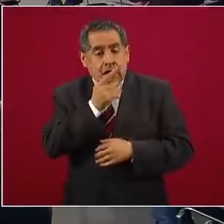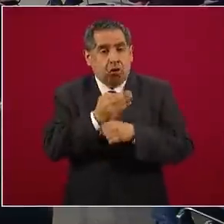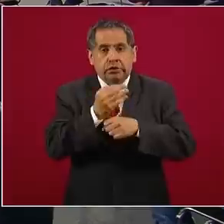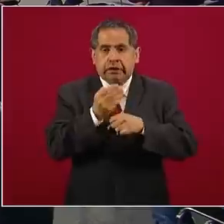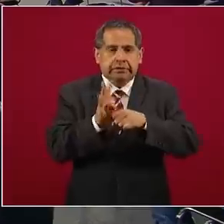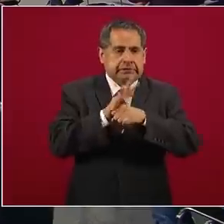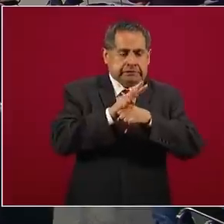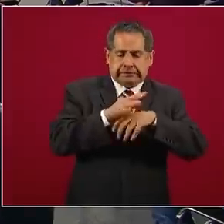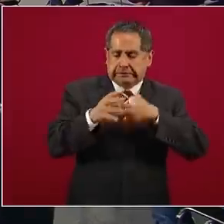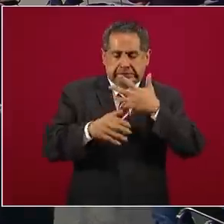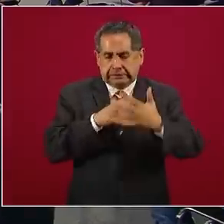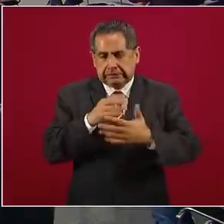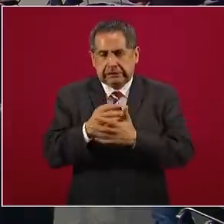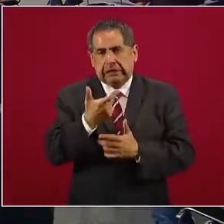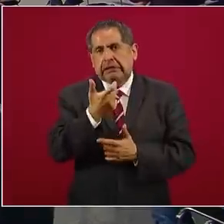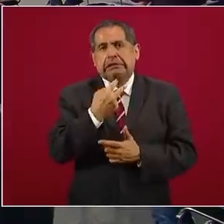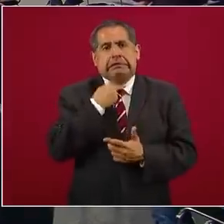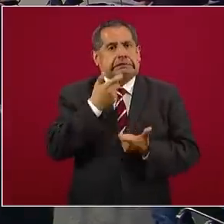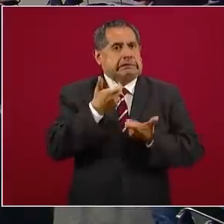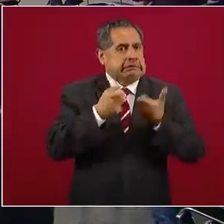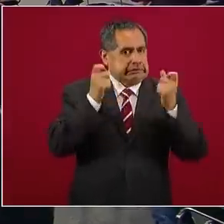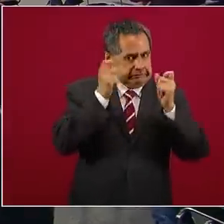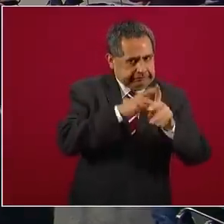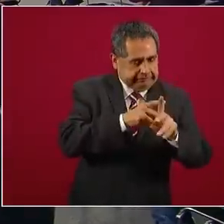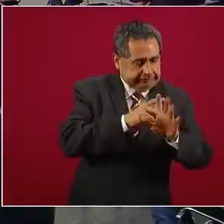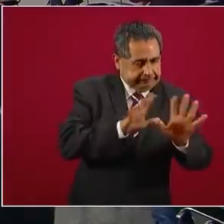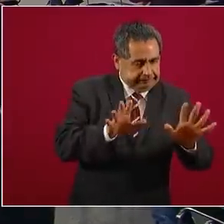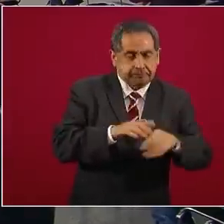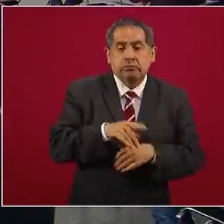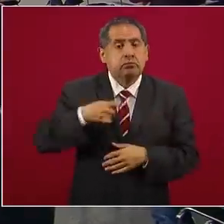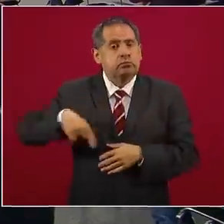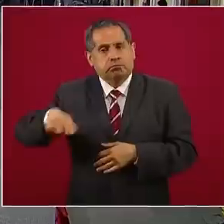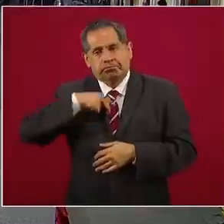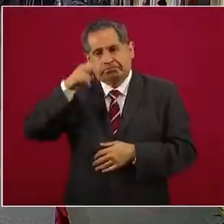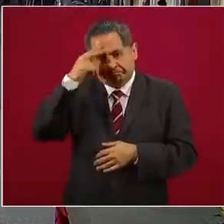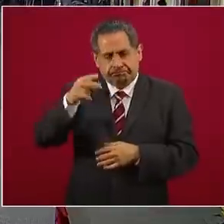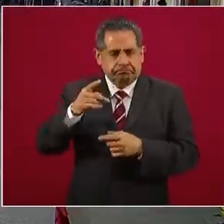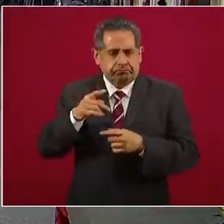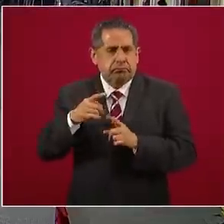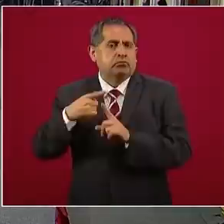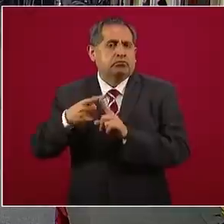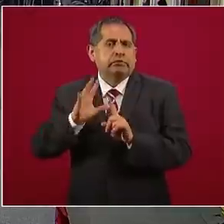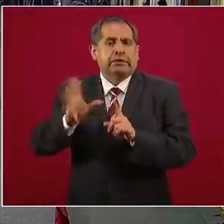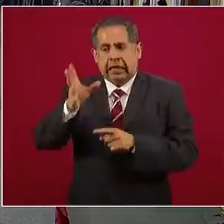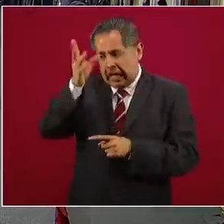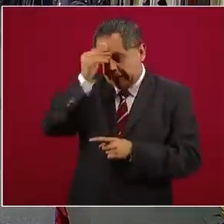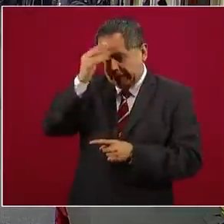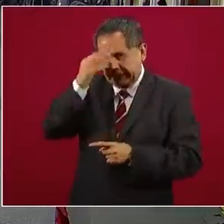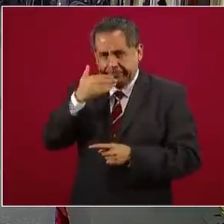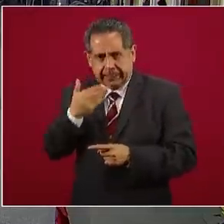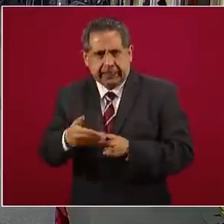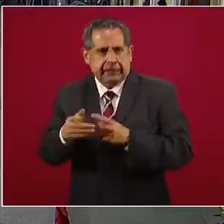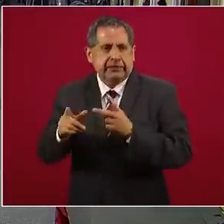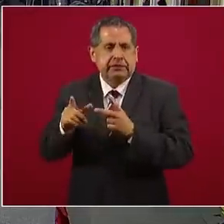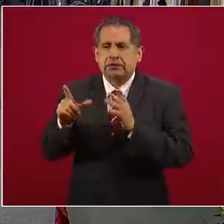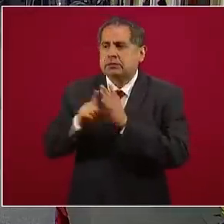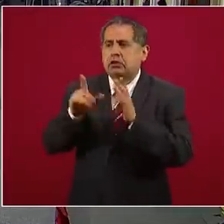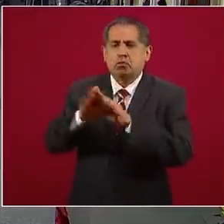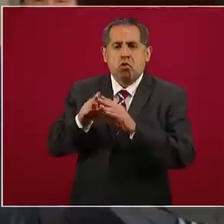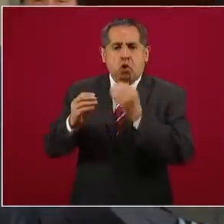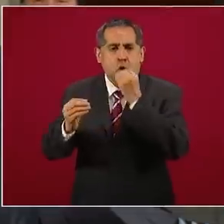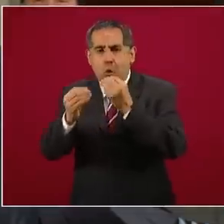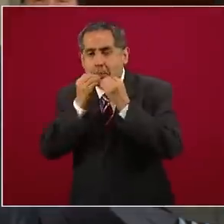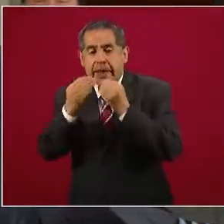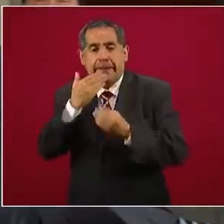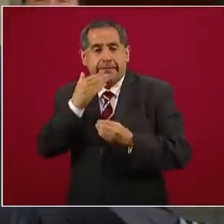COVID-19. En México hemos aprendido que debemos de cuidarnos, que debemos alimentarnos y no solamente comer. También